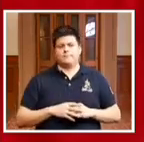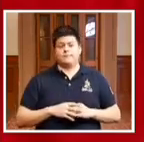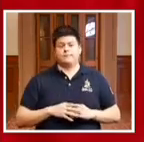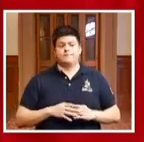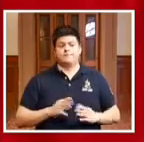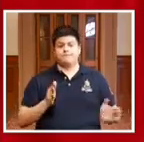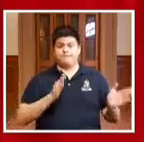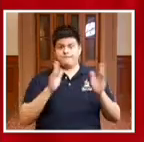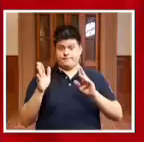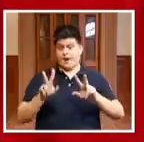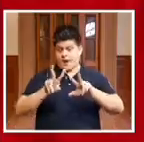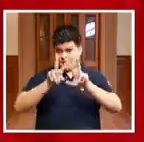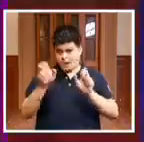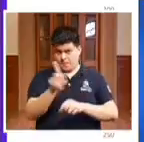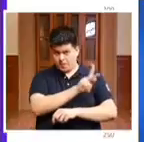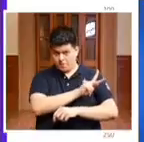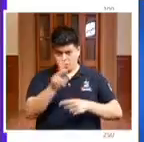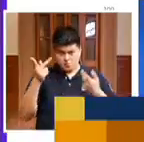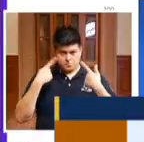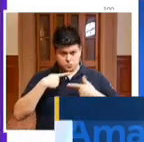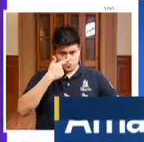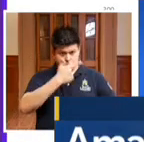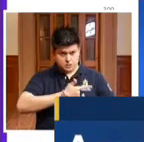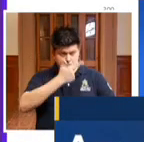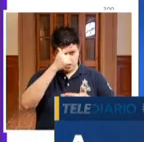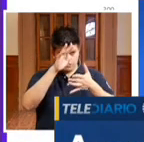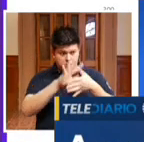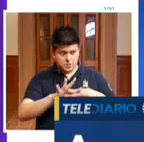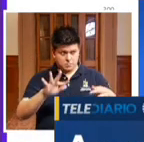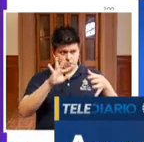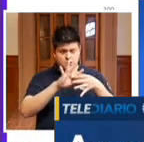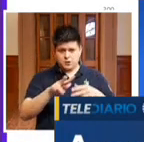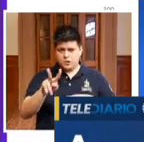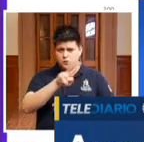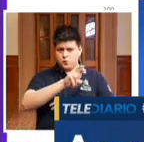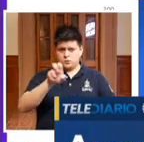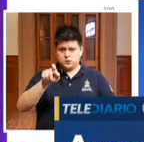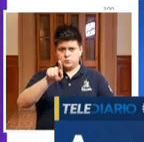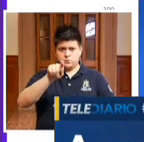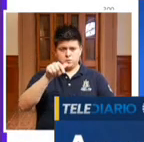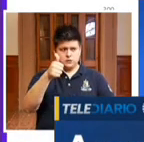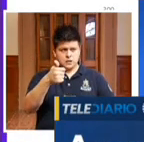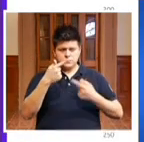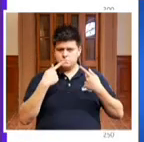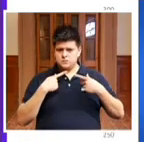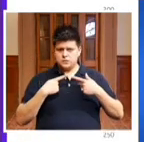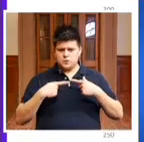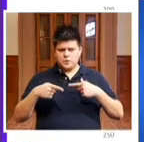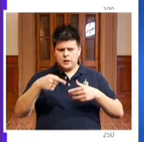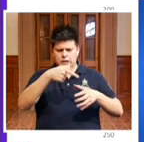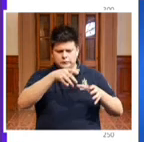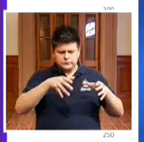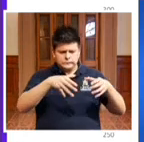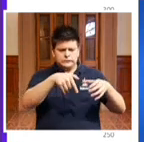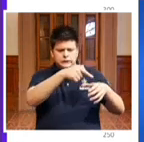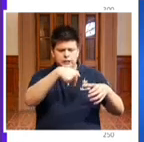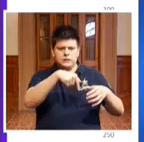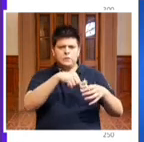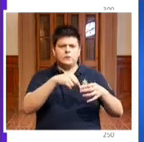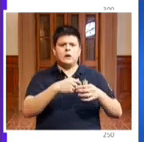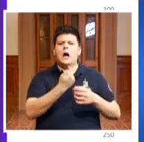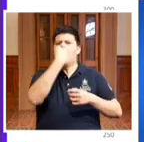Y hablando de los pacientes graves, hoy tenemos 276 pacientes que están